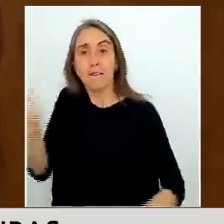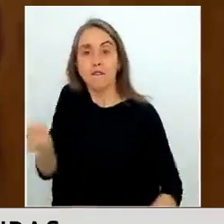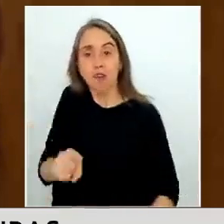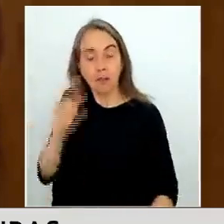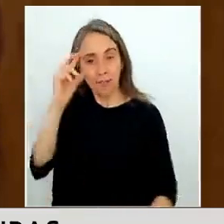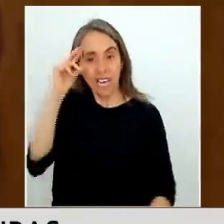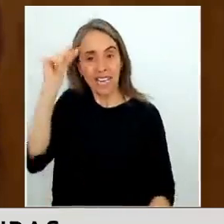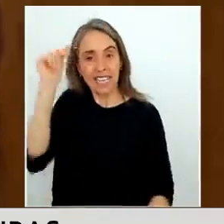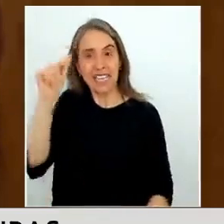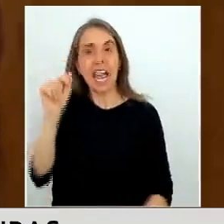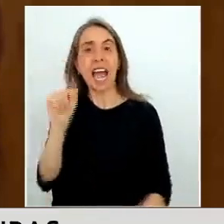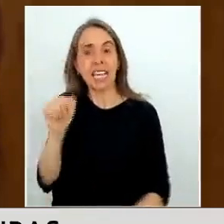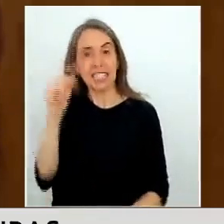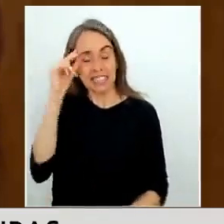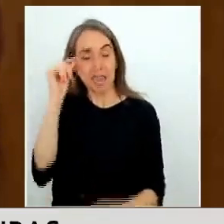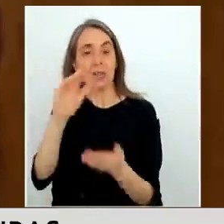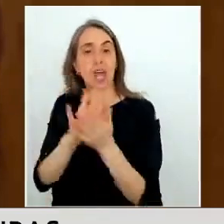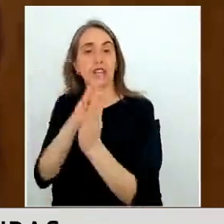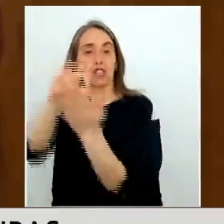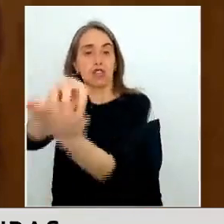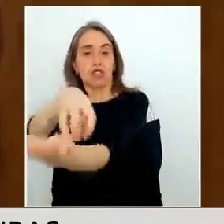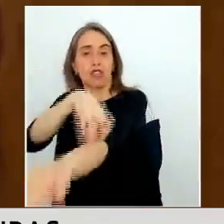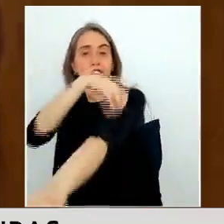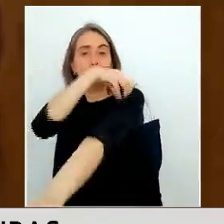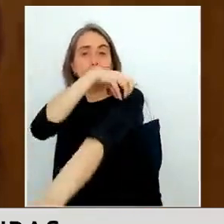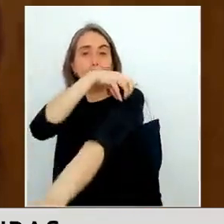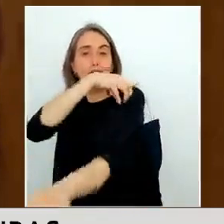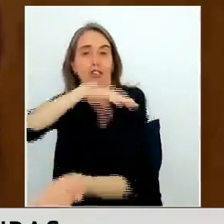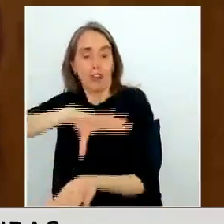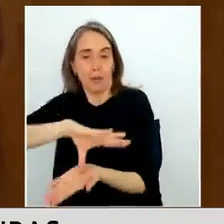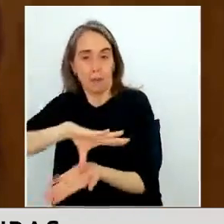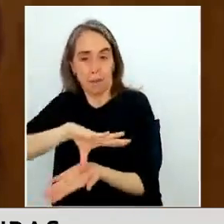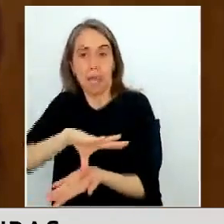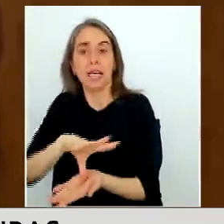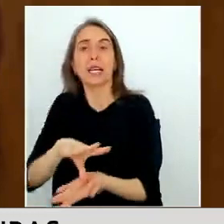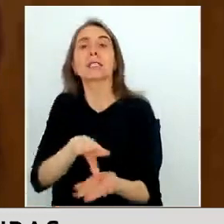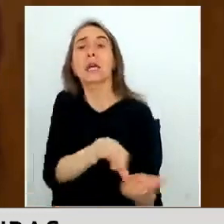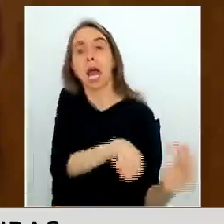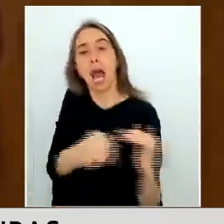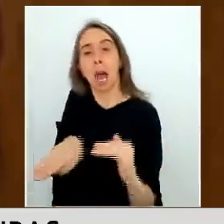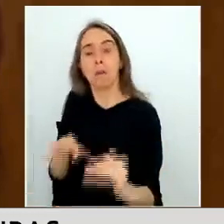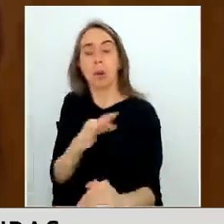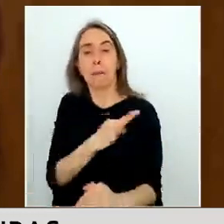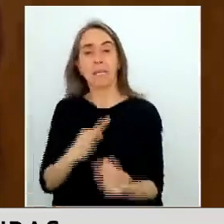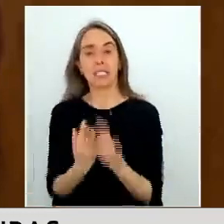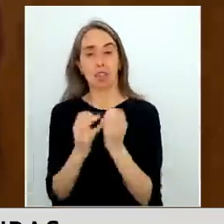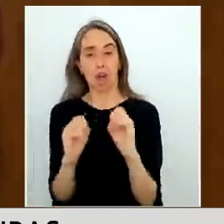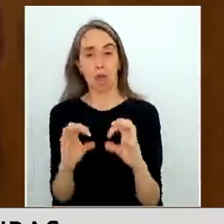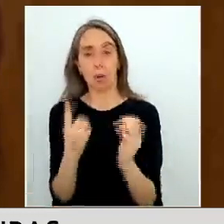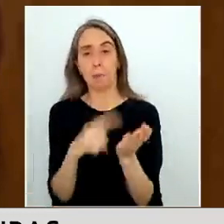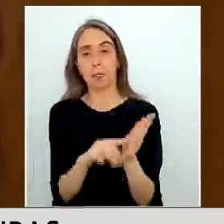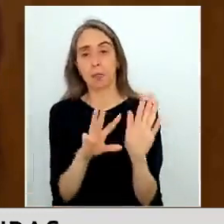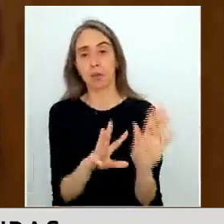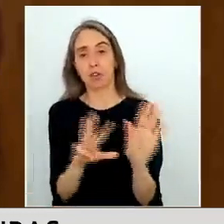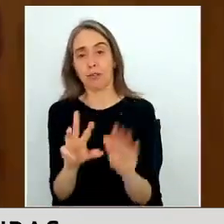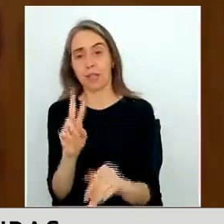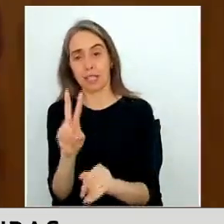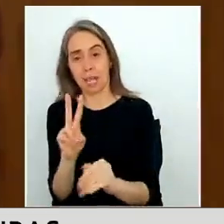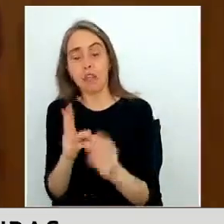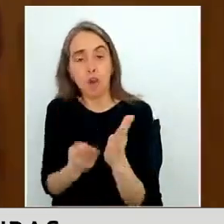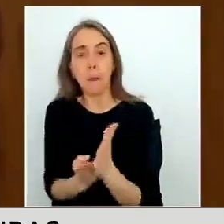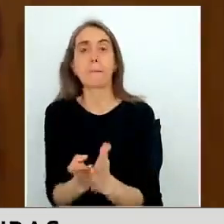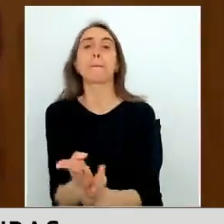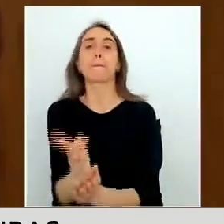de iniciativas a lo largo de todo el país en entonces con el apoyo del Ministerio de Educación hablamos el año 92 se dio curso en